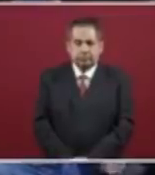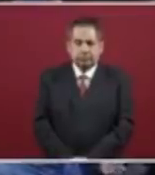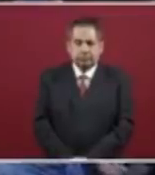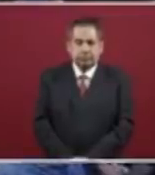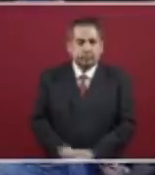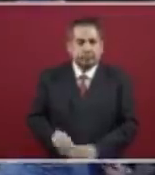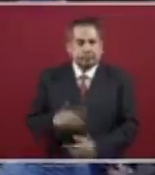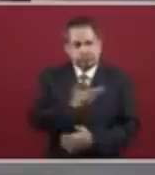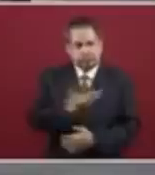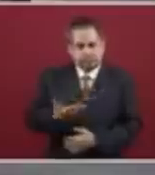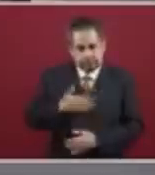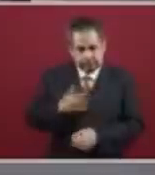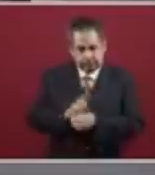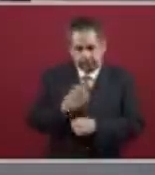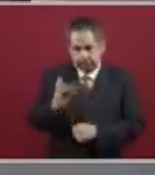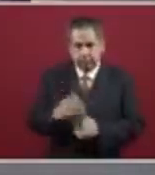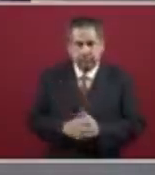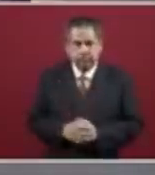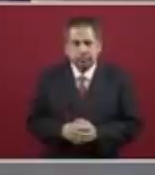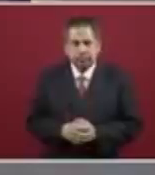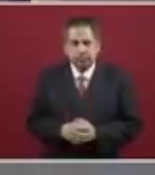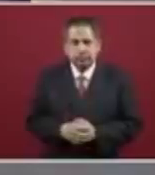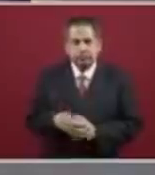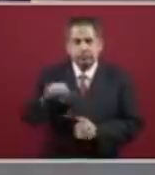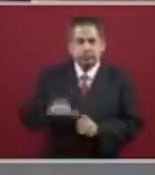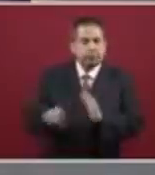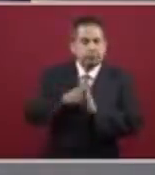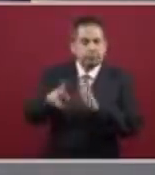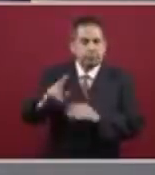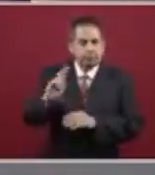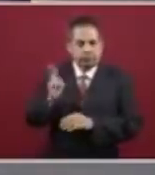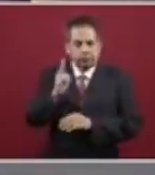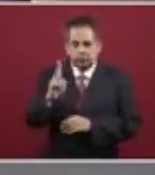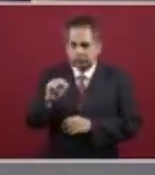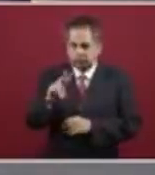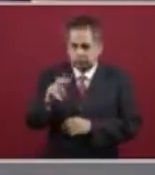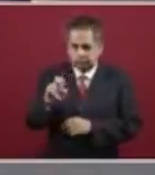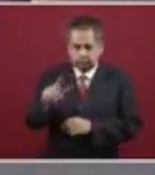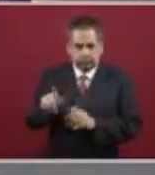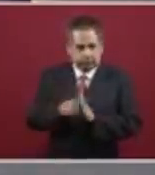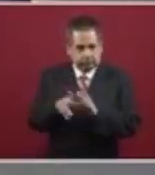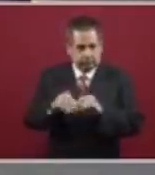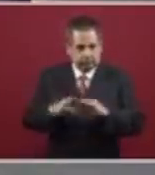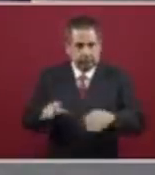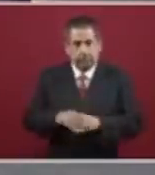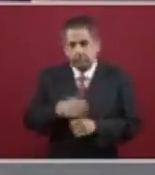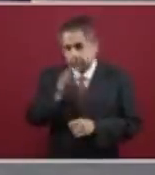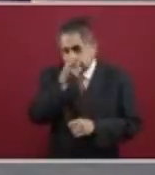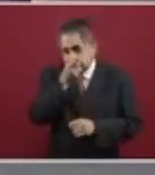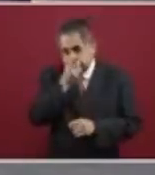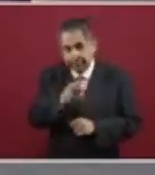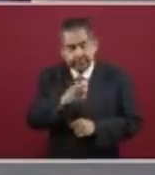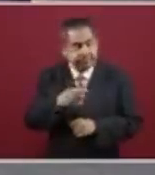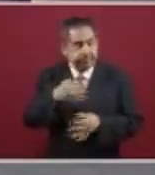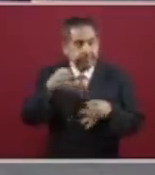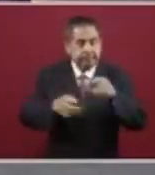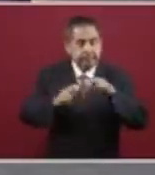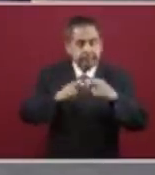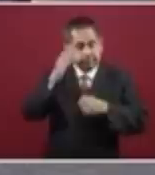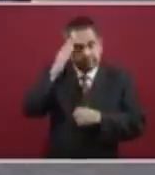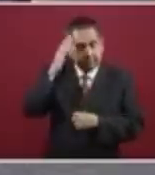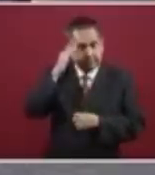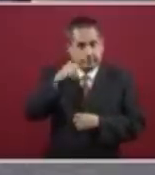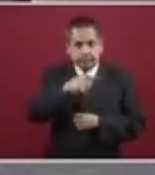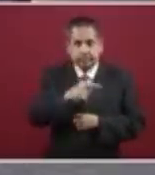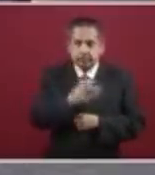Presidente, buenos días. Hoy en el Universal tenemos que el ministro Alberto Pérez Dayán